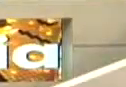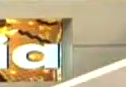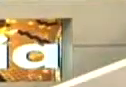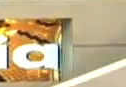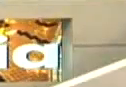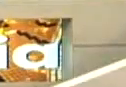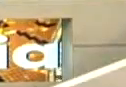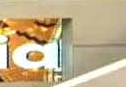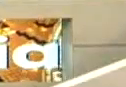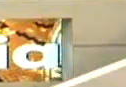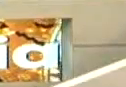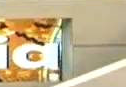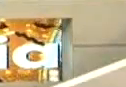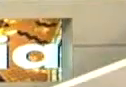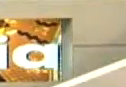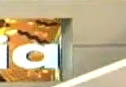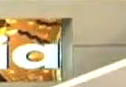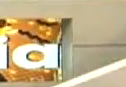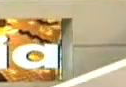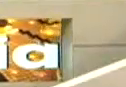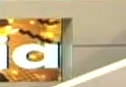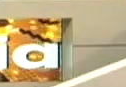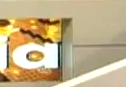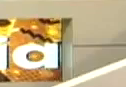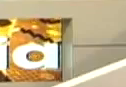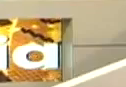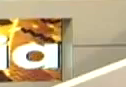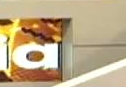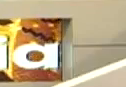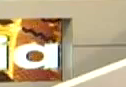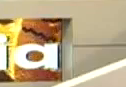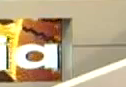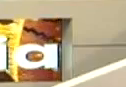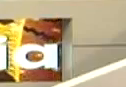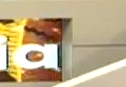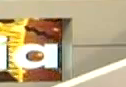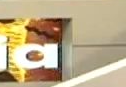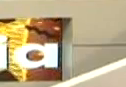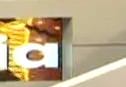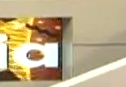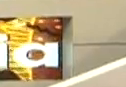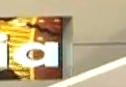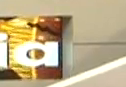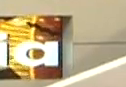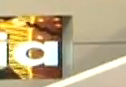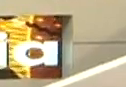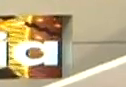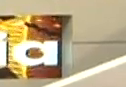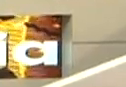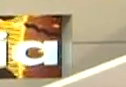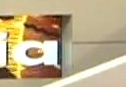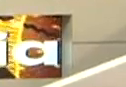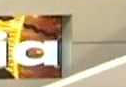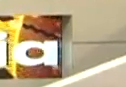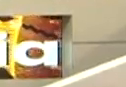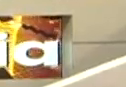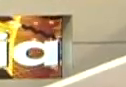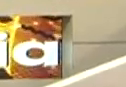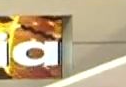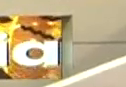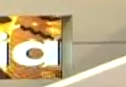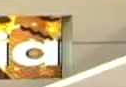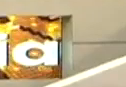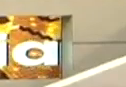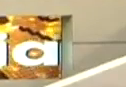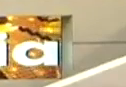viene con el llamado de la unión Perfecta de todos los sectores culmina esta reunión del buró político del partido socialista Unido de Venezuela José comentaba el